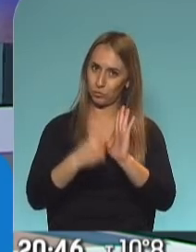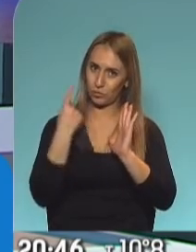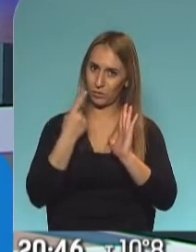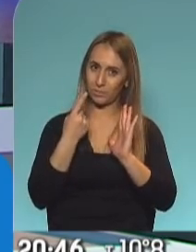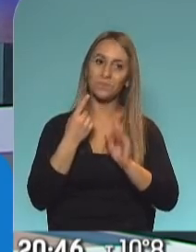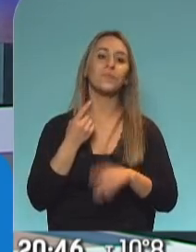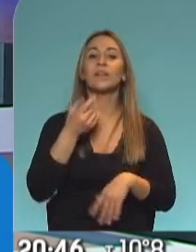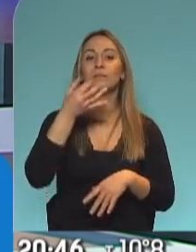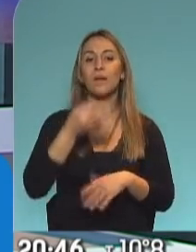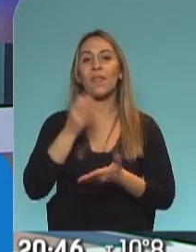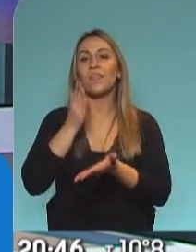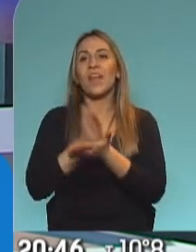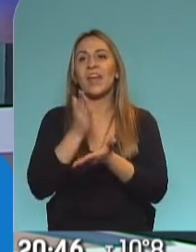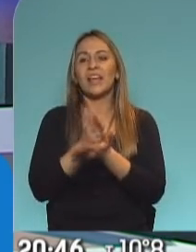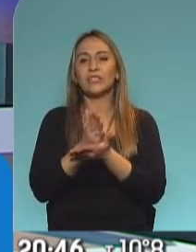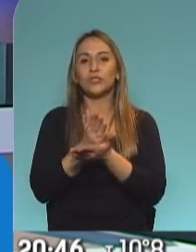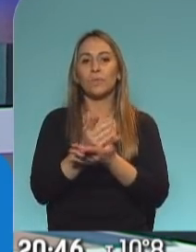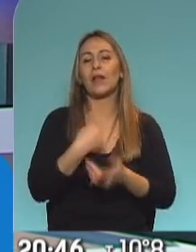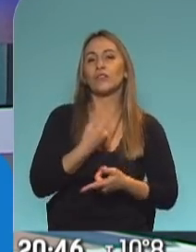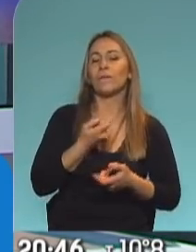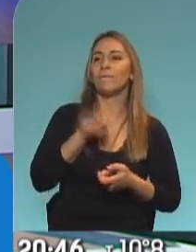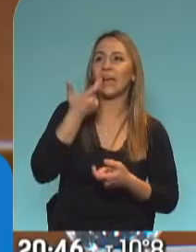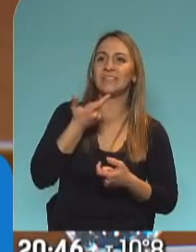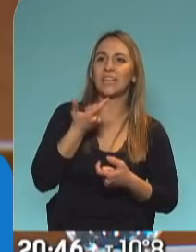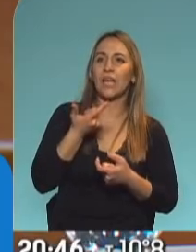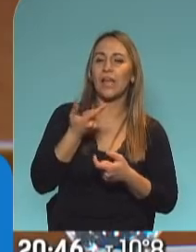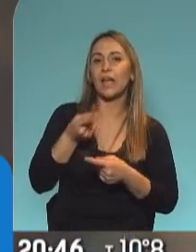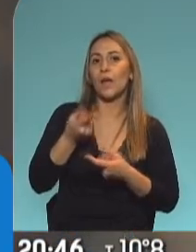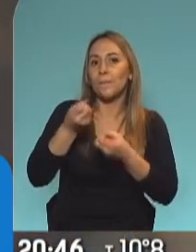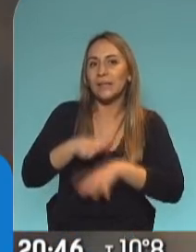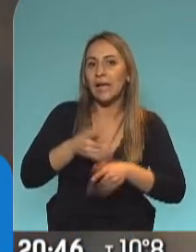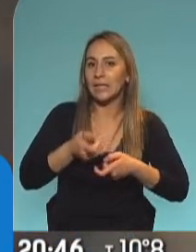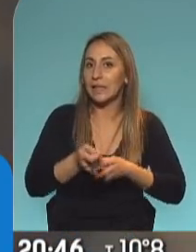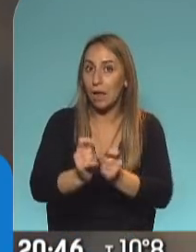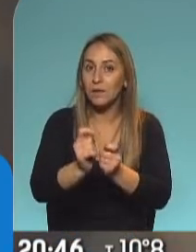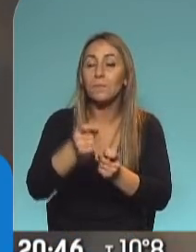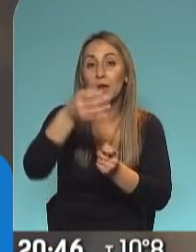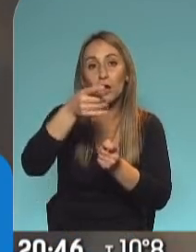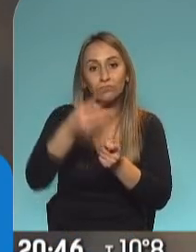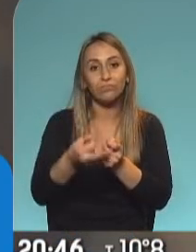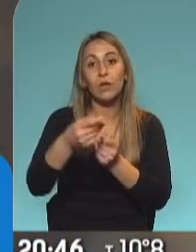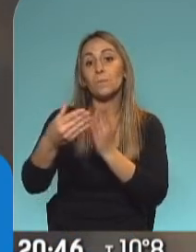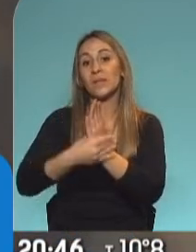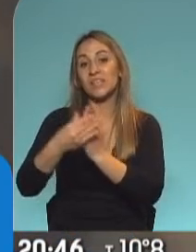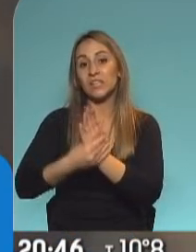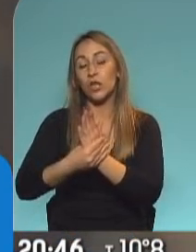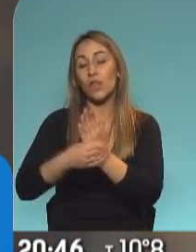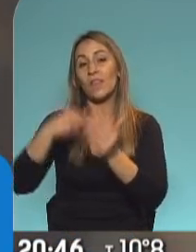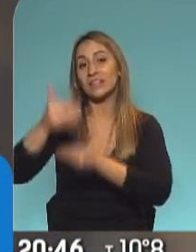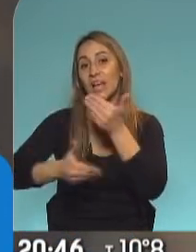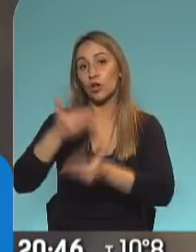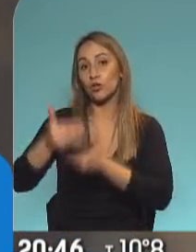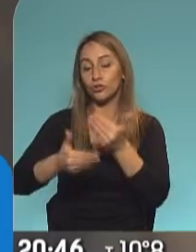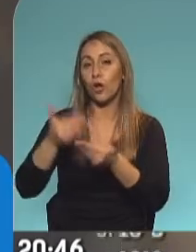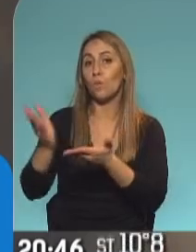la determinación del derecho, o sea, es sencillo para nosotros que lo inicie, pero la determinación del derecho le corresponde al Ministerio de Desarrollo